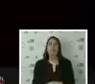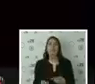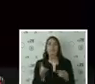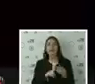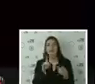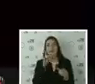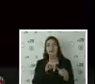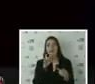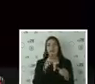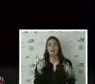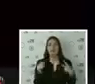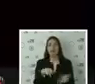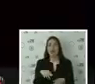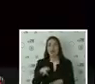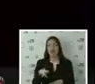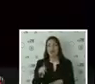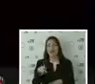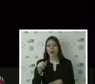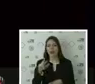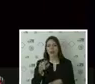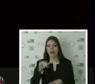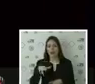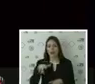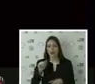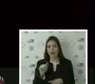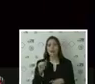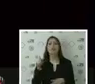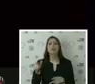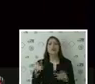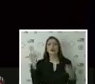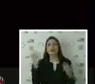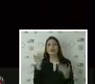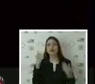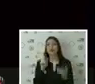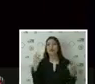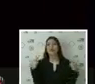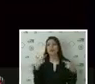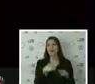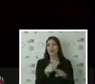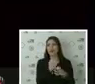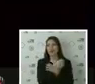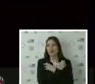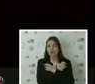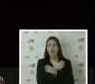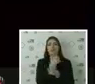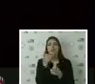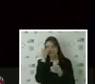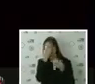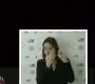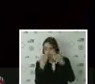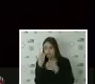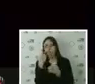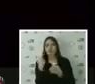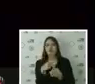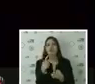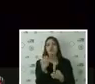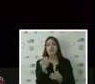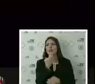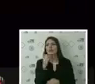Karina García Juárez, decana de las Maestrías de Educación y en Evaluación Educativa del Instituto Mexicano